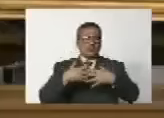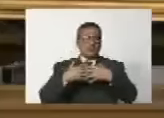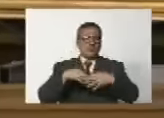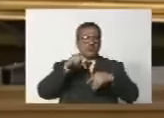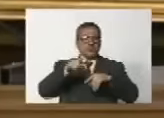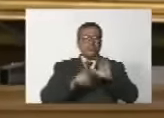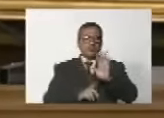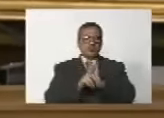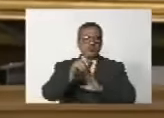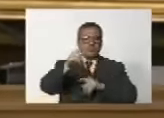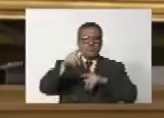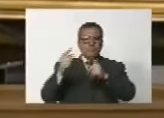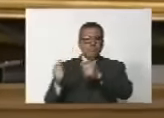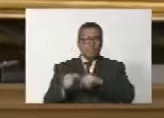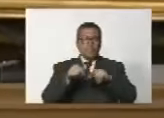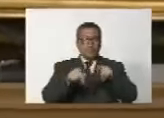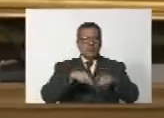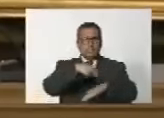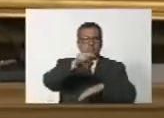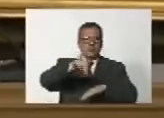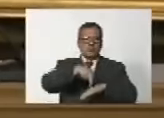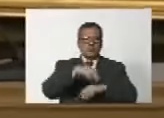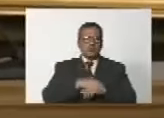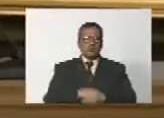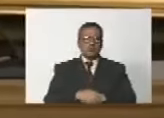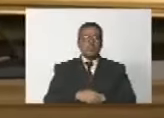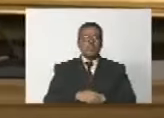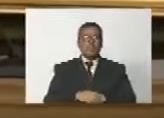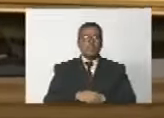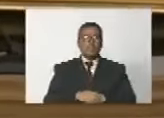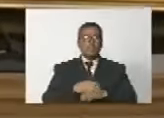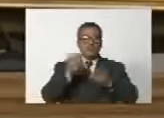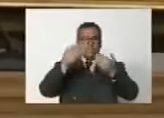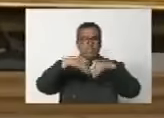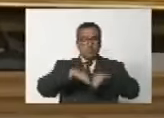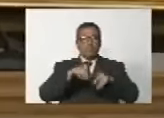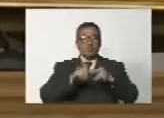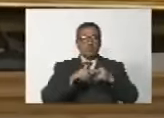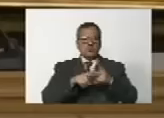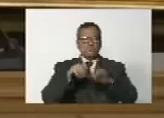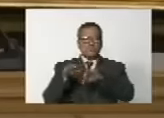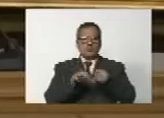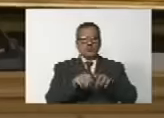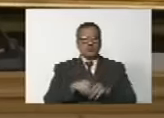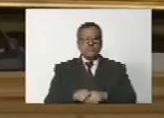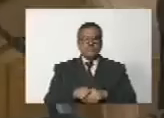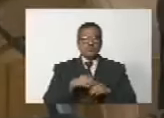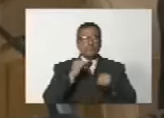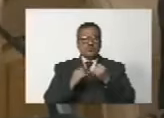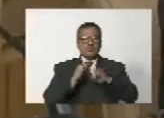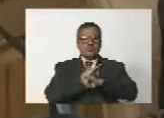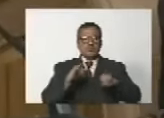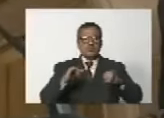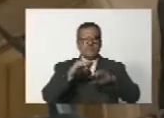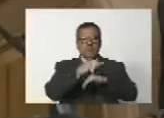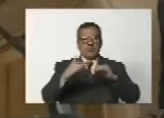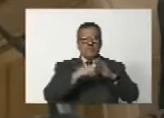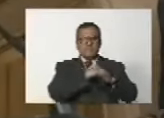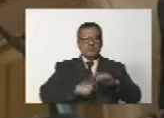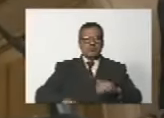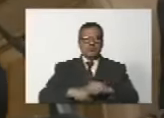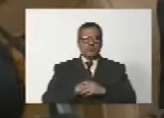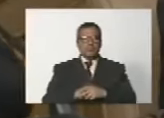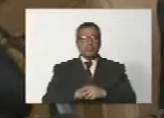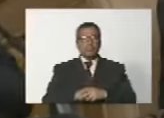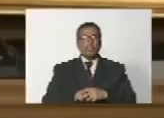ende al crecimiento de la economía nacional. Siguiente punto en el orden del día, ciudadana secretaria. Es todo, ciudadano